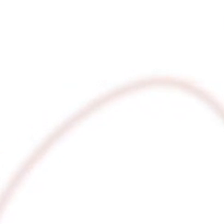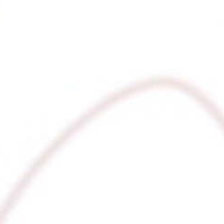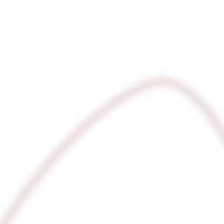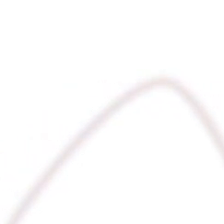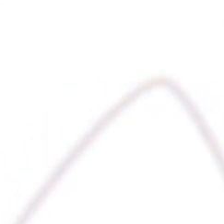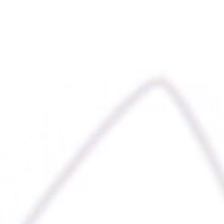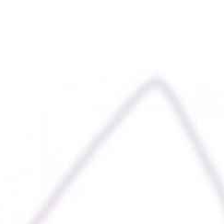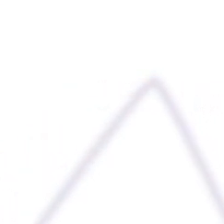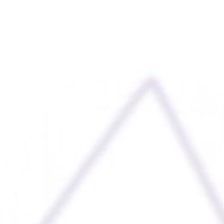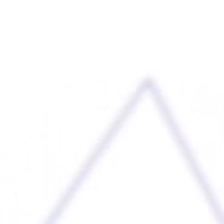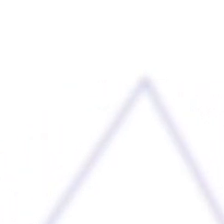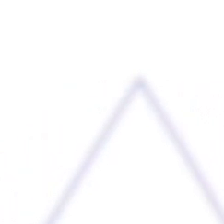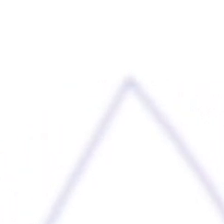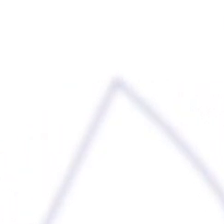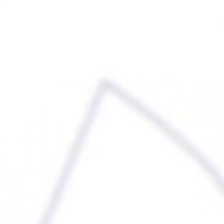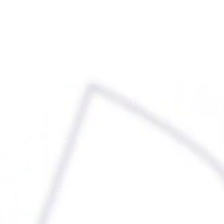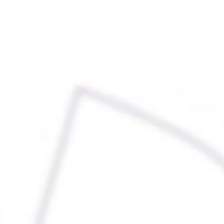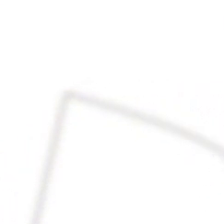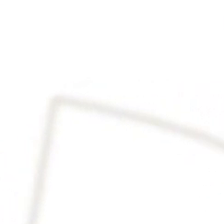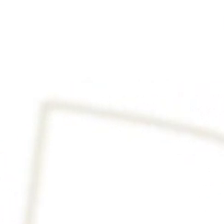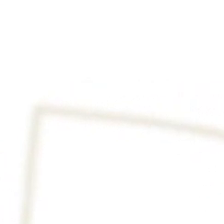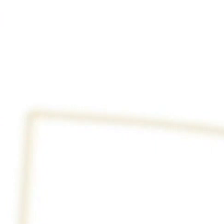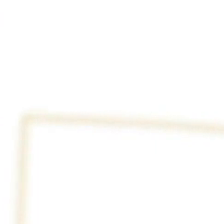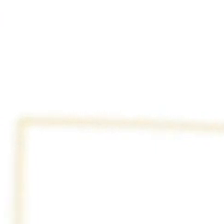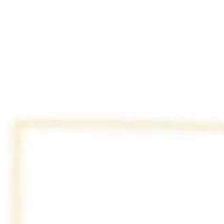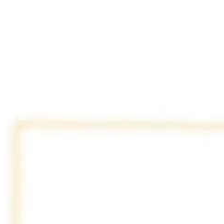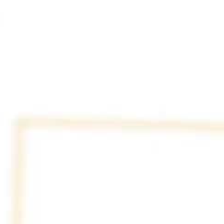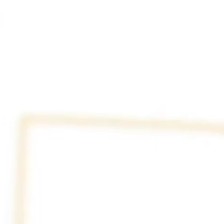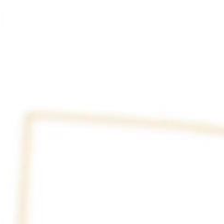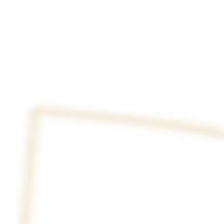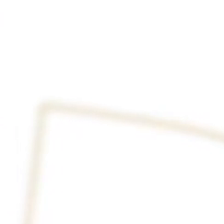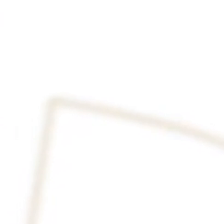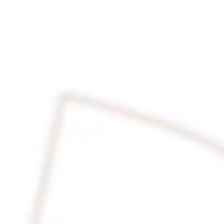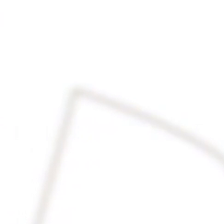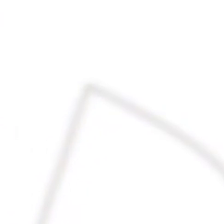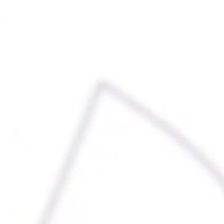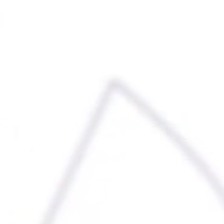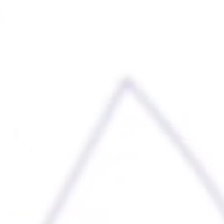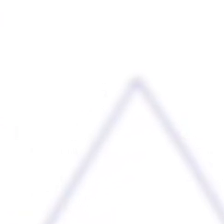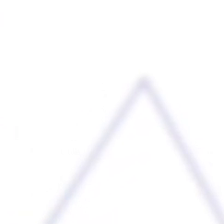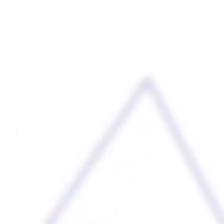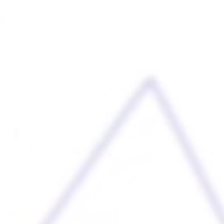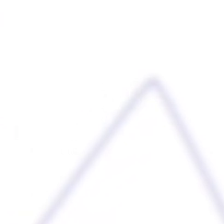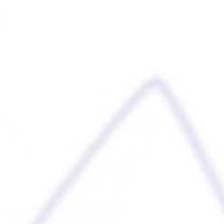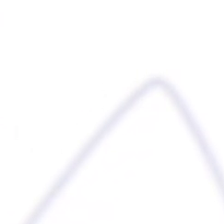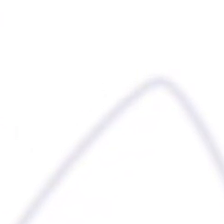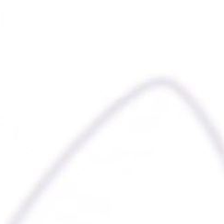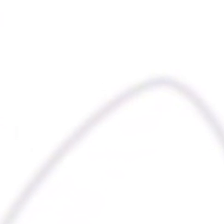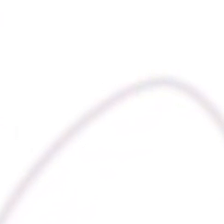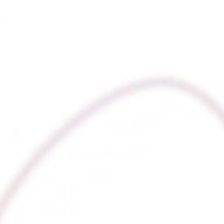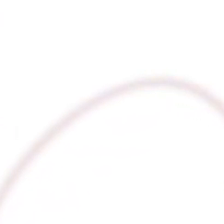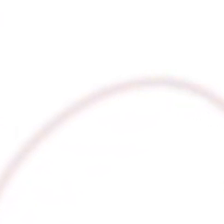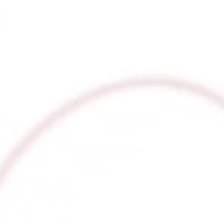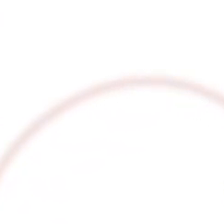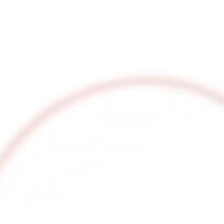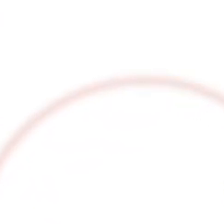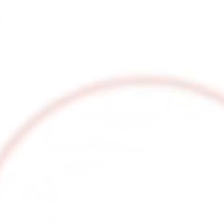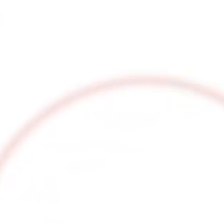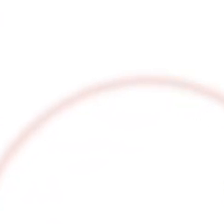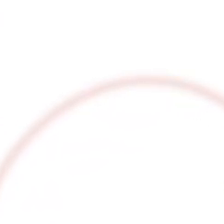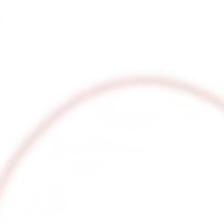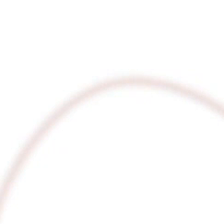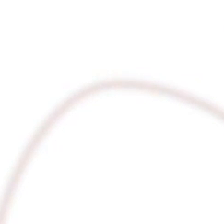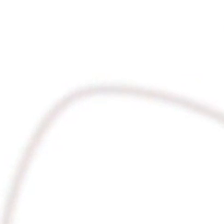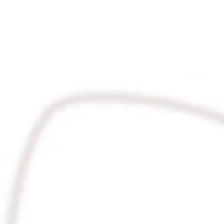la última sesión. Recuerdo que resultó bastante entretenido al final. ¡Qué bueno que te haya gustado! El cuadrado mágico es una